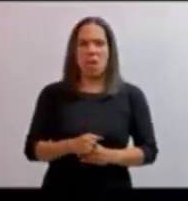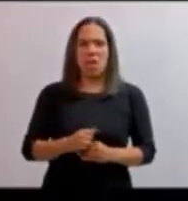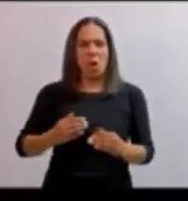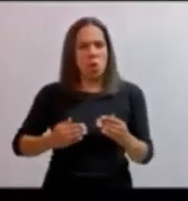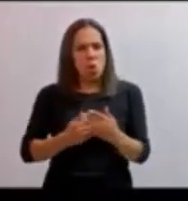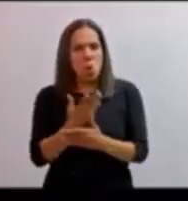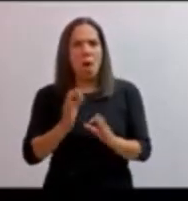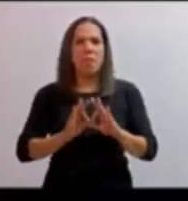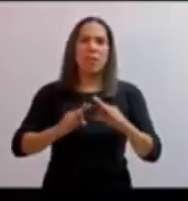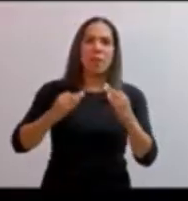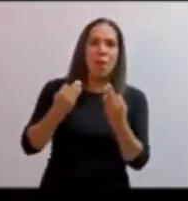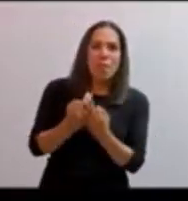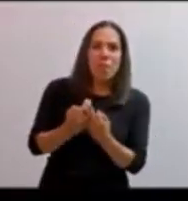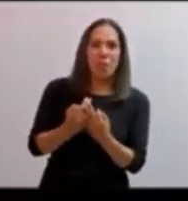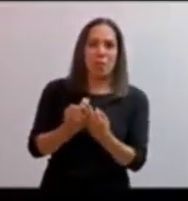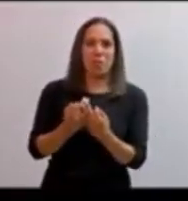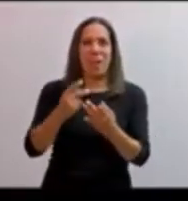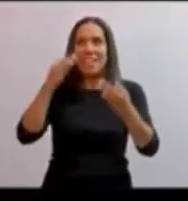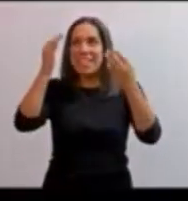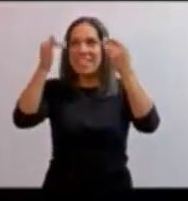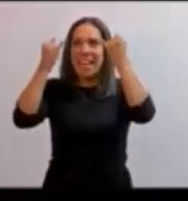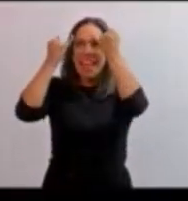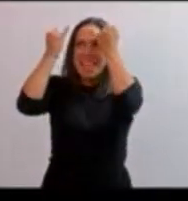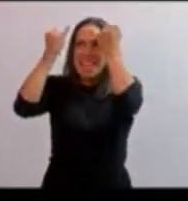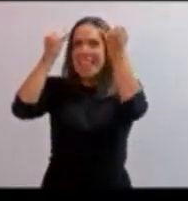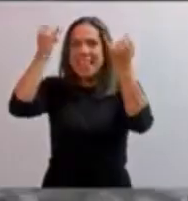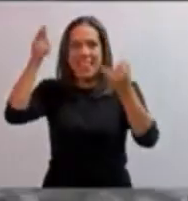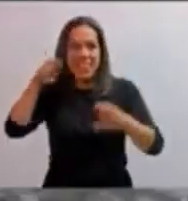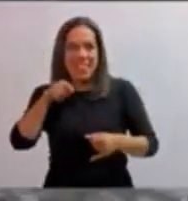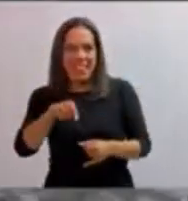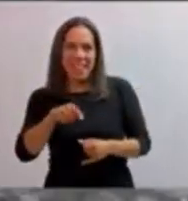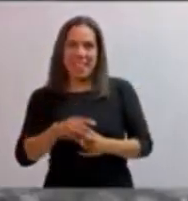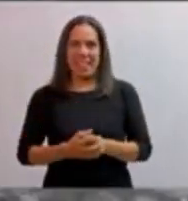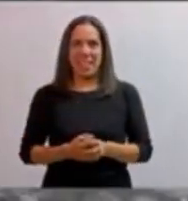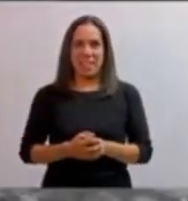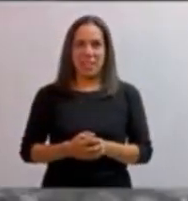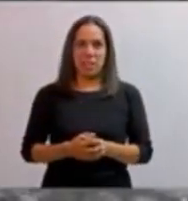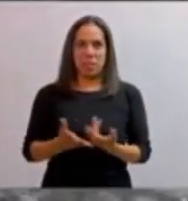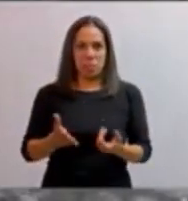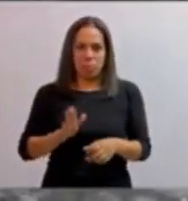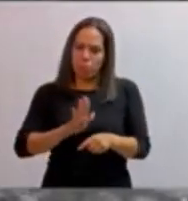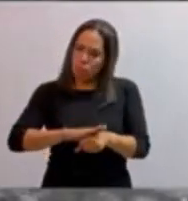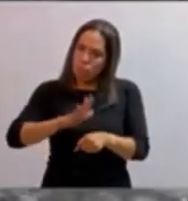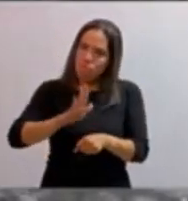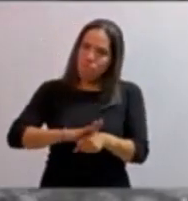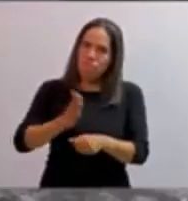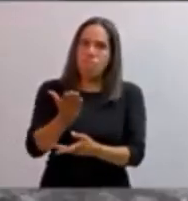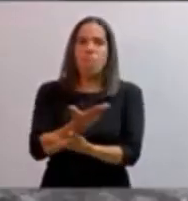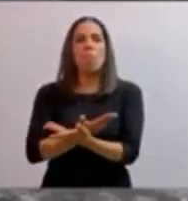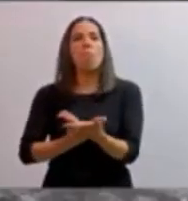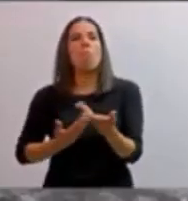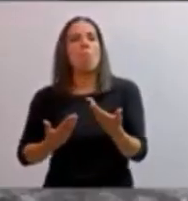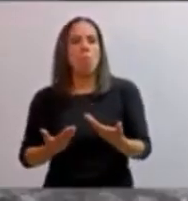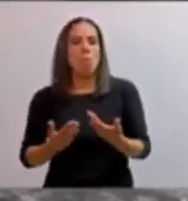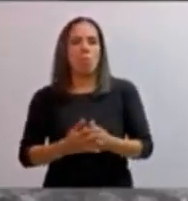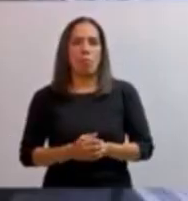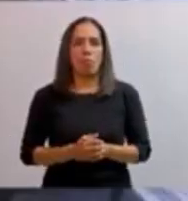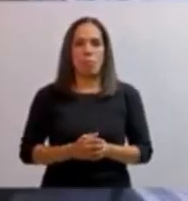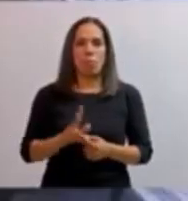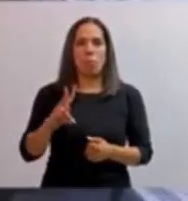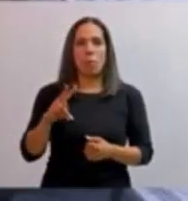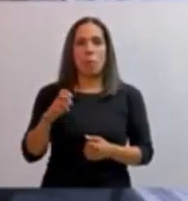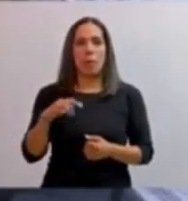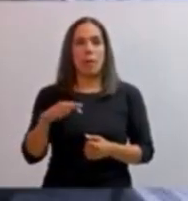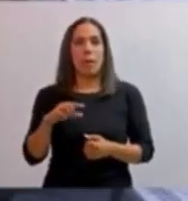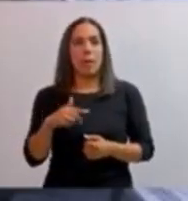nuevas percepciones, nuevas concepciones y se van creando significados compartidos. Wenger nos señala